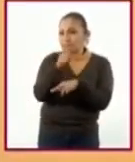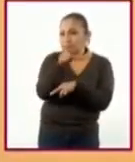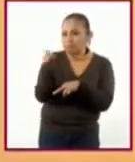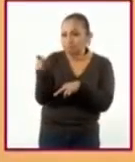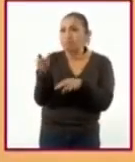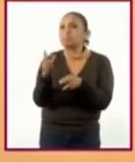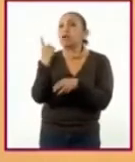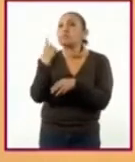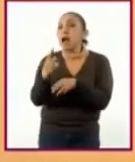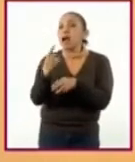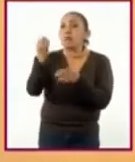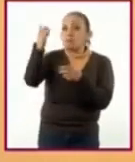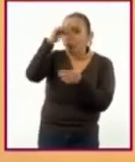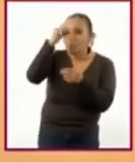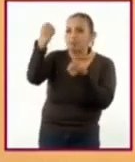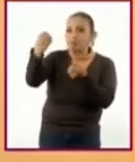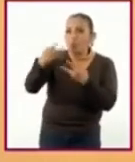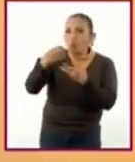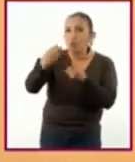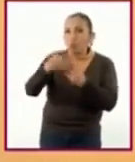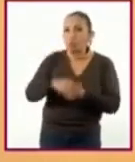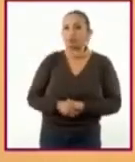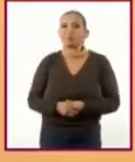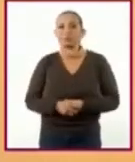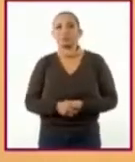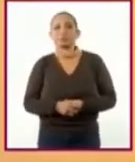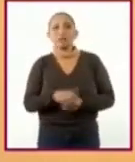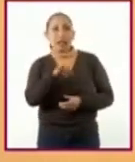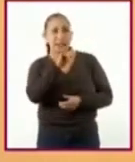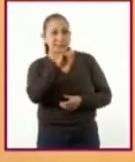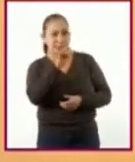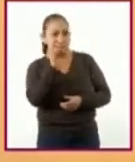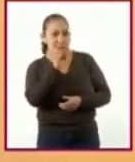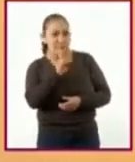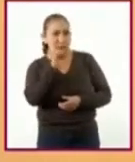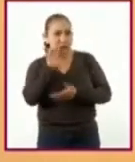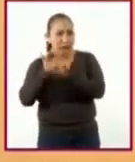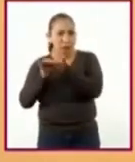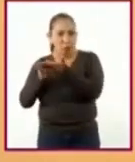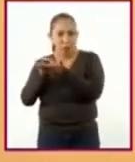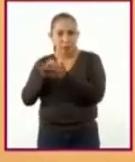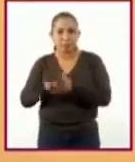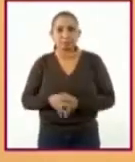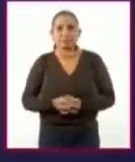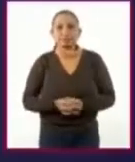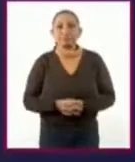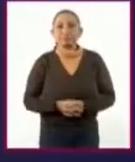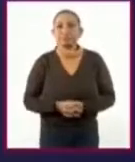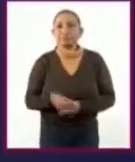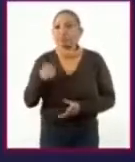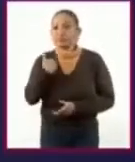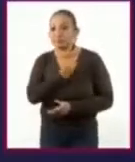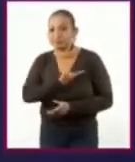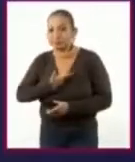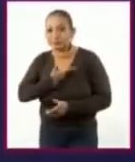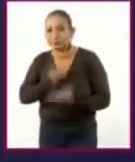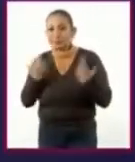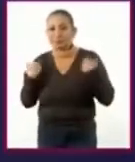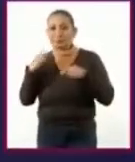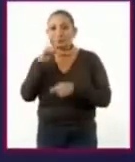maestros para recibir retroalimentación. Leslie, ¿me ayudas a verificarlo en la calculadora? Con gusto, maestra.